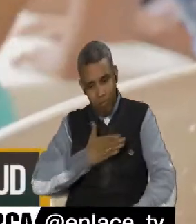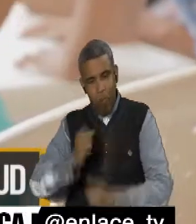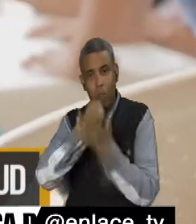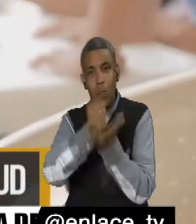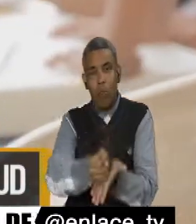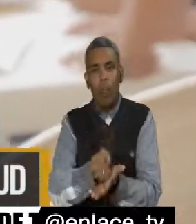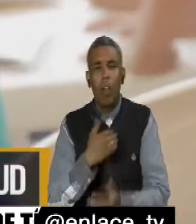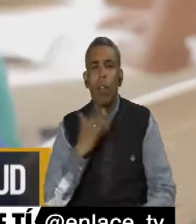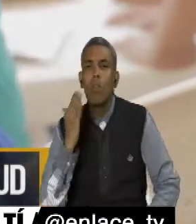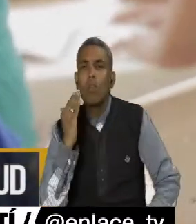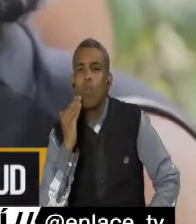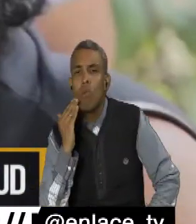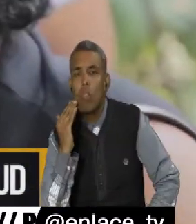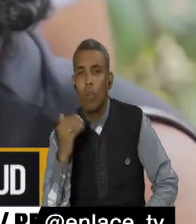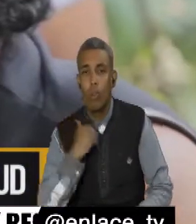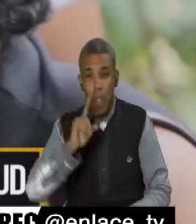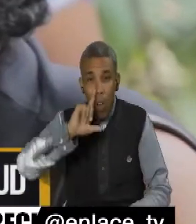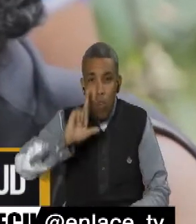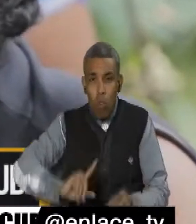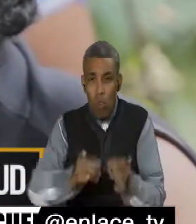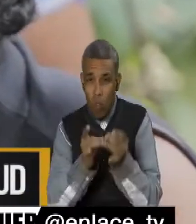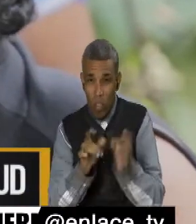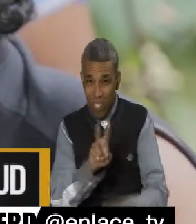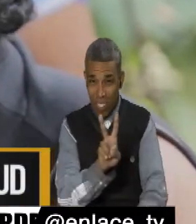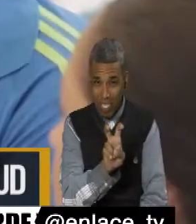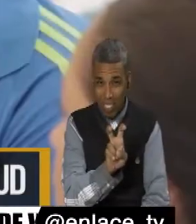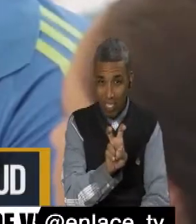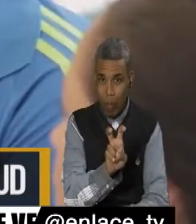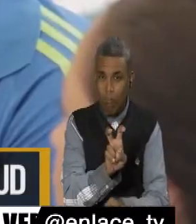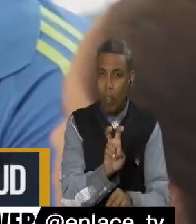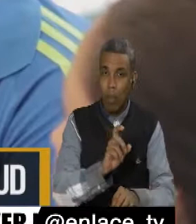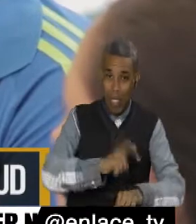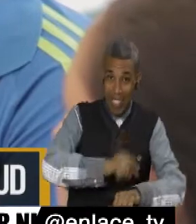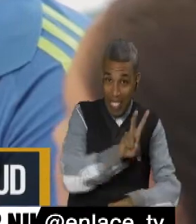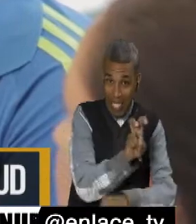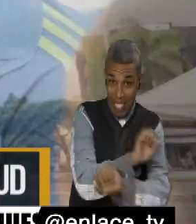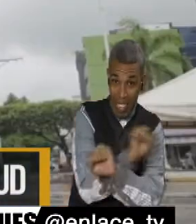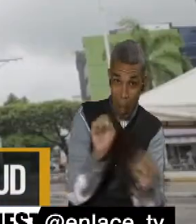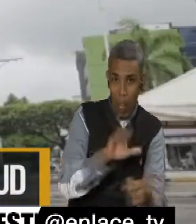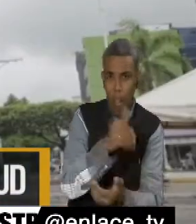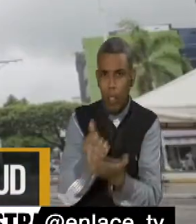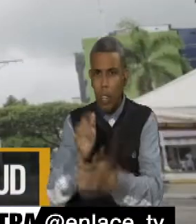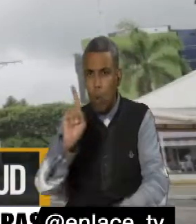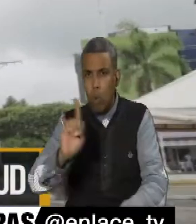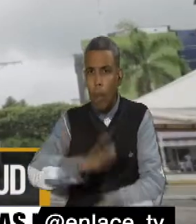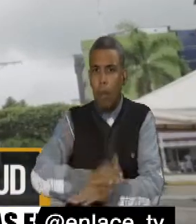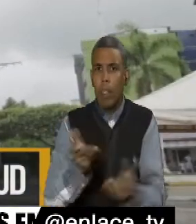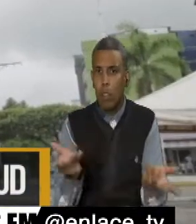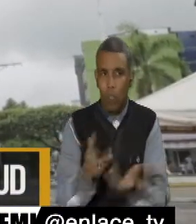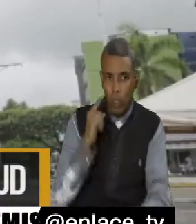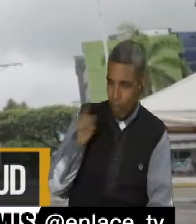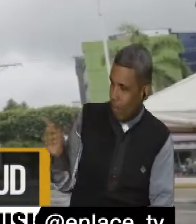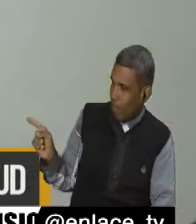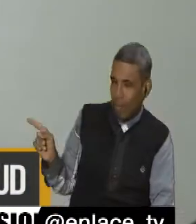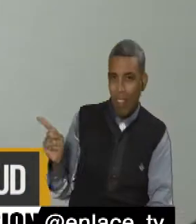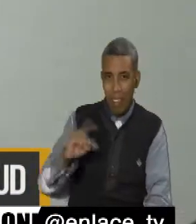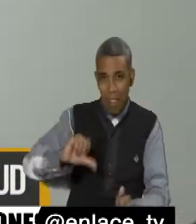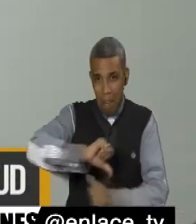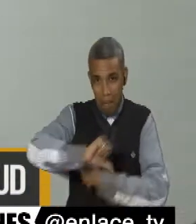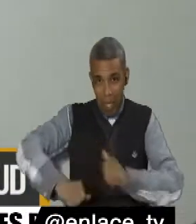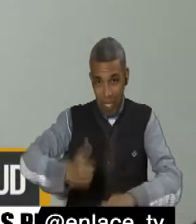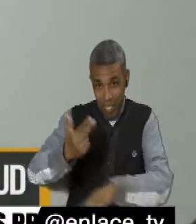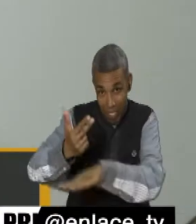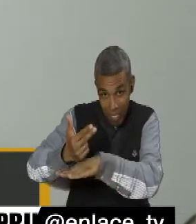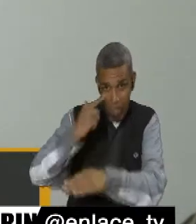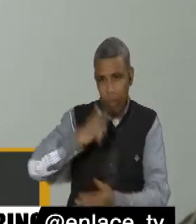el próximo 7 de julio desde las 7 a.m. hasta la 1 p.m. en el Parque Camilo Torres. Allí estaremos todos los funcionarios de la